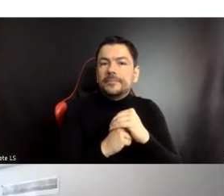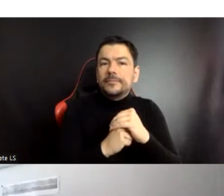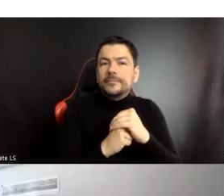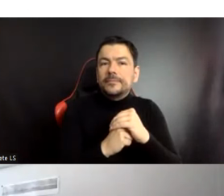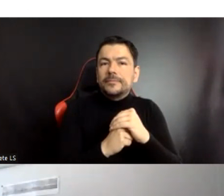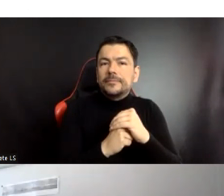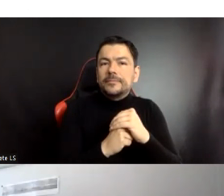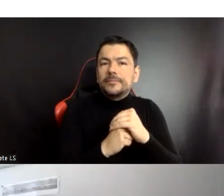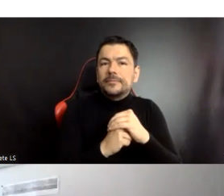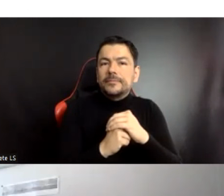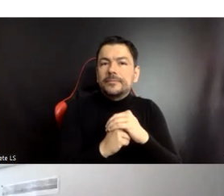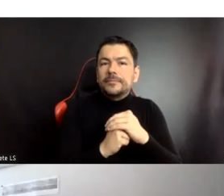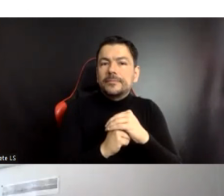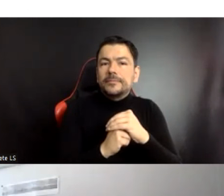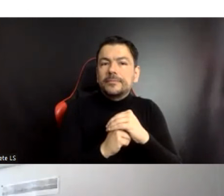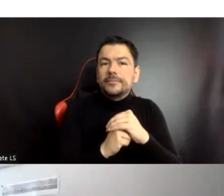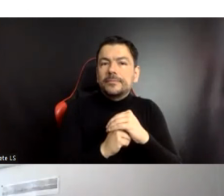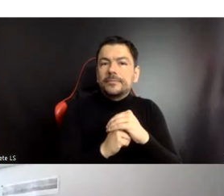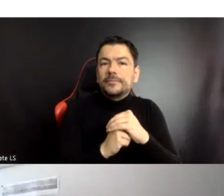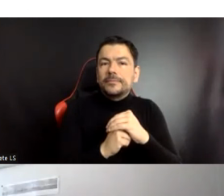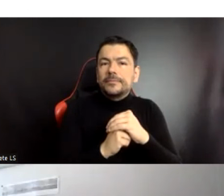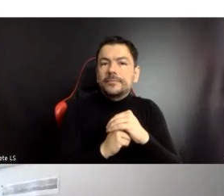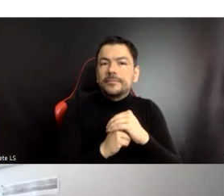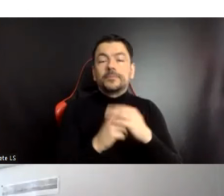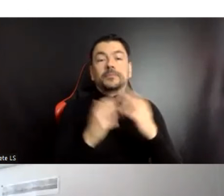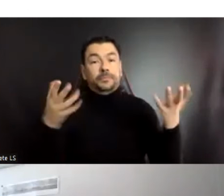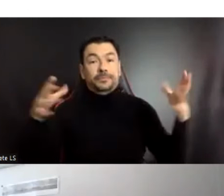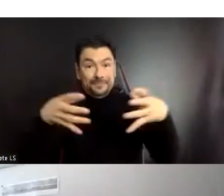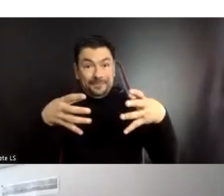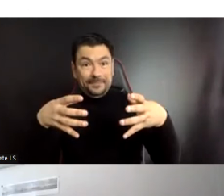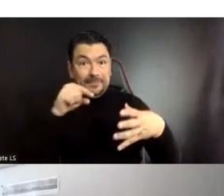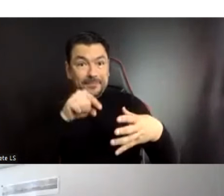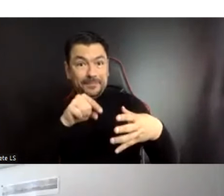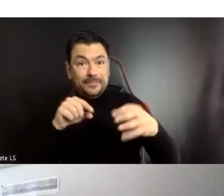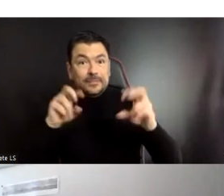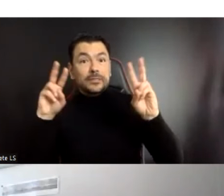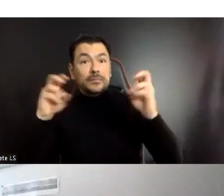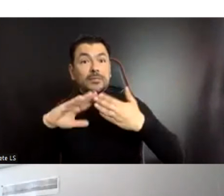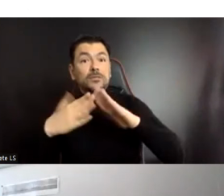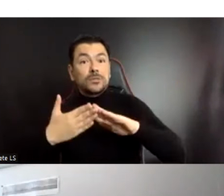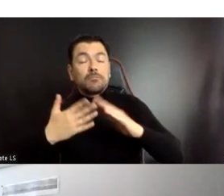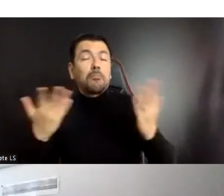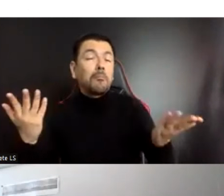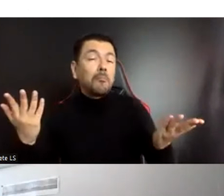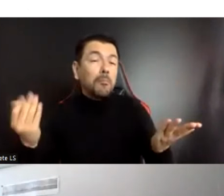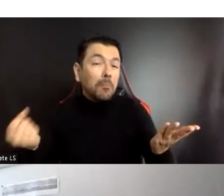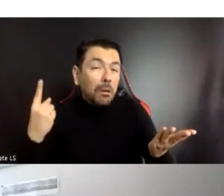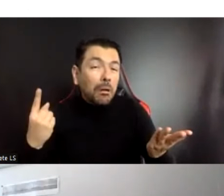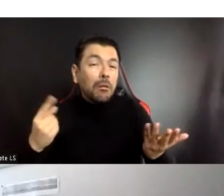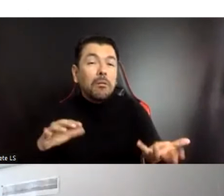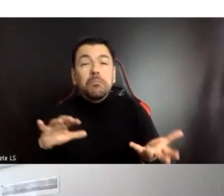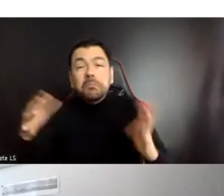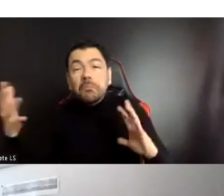las situaciones accidentales o los escenarios que suceden en las ciudades, desplazamiento, cosas que suceden por fuera